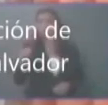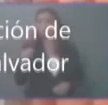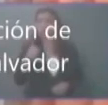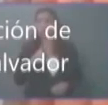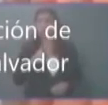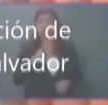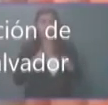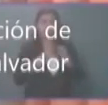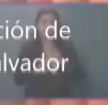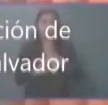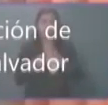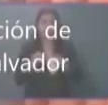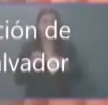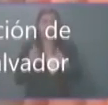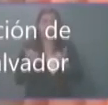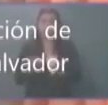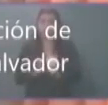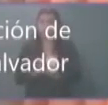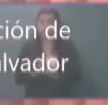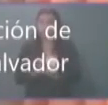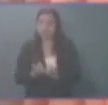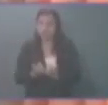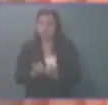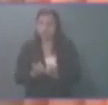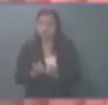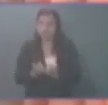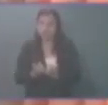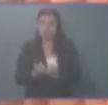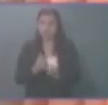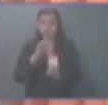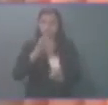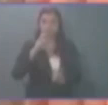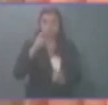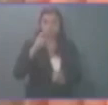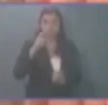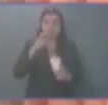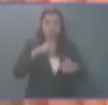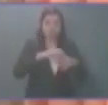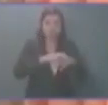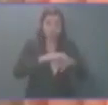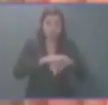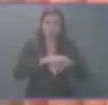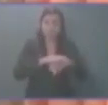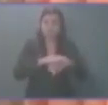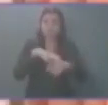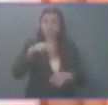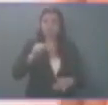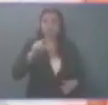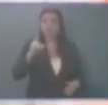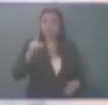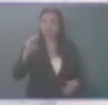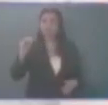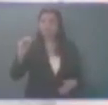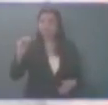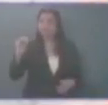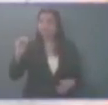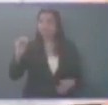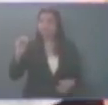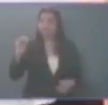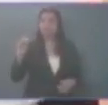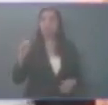Vengo de la Asociación de Excombatientes ADN.